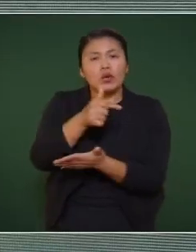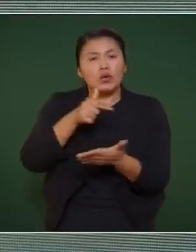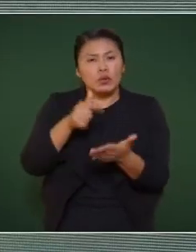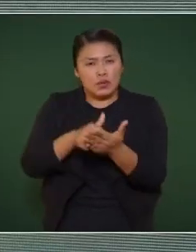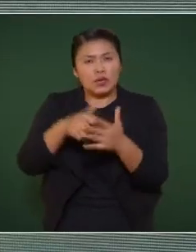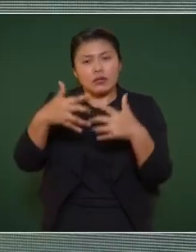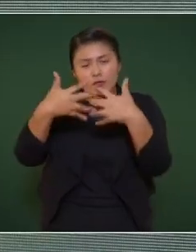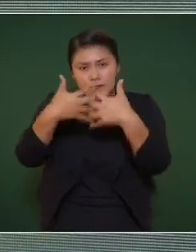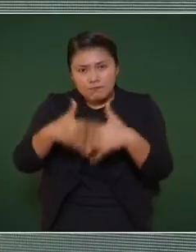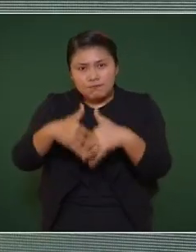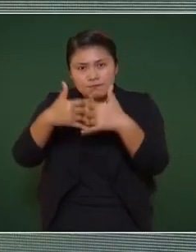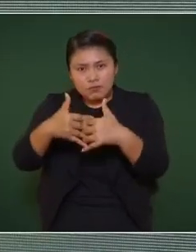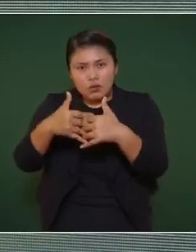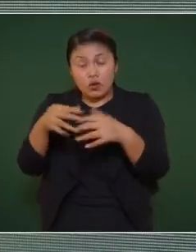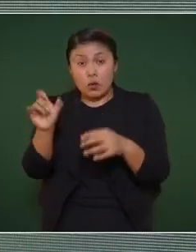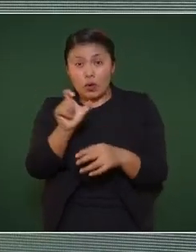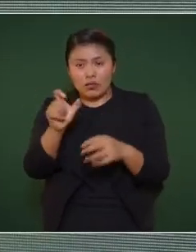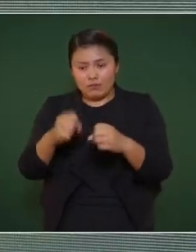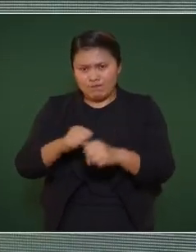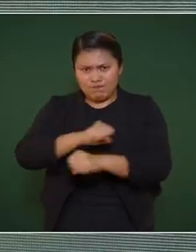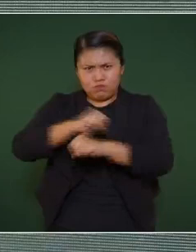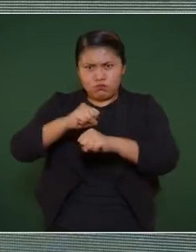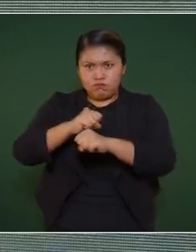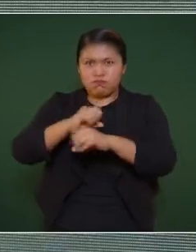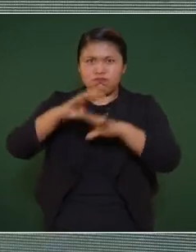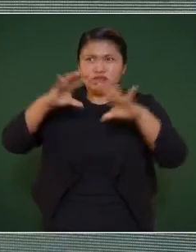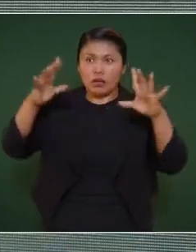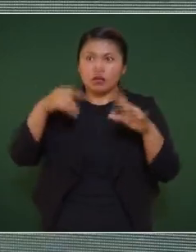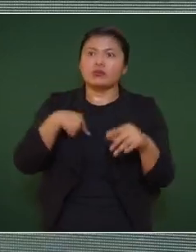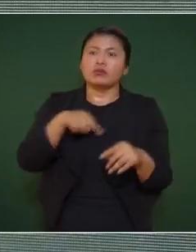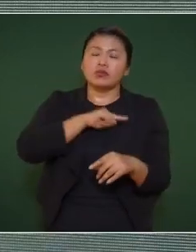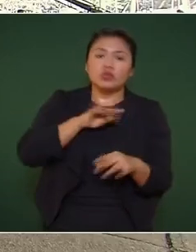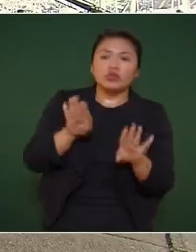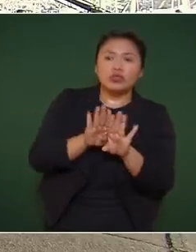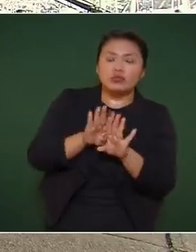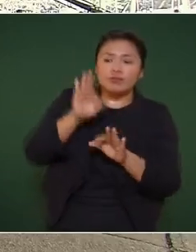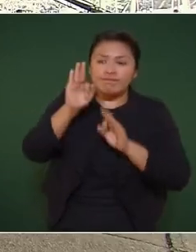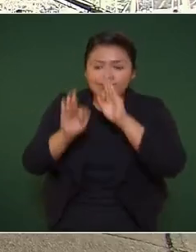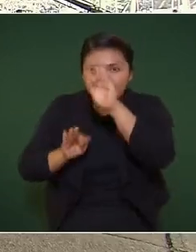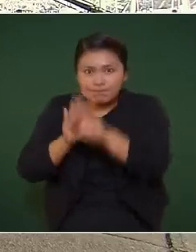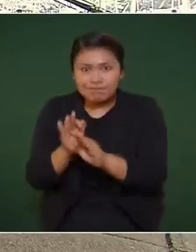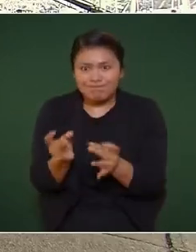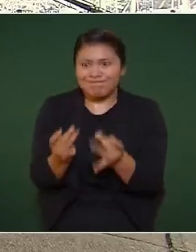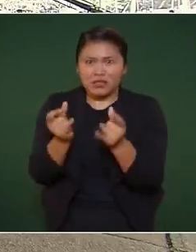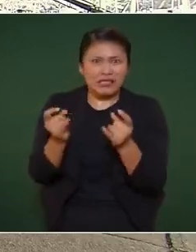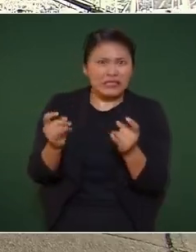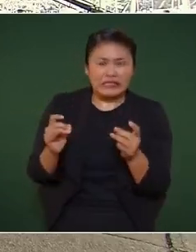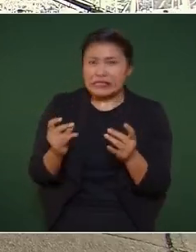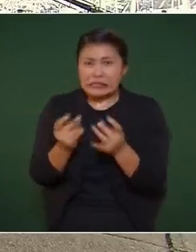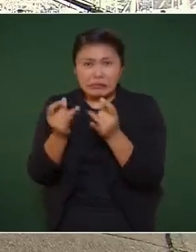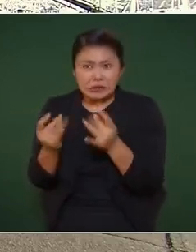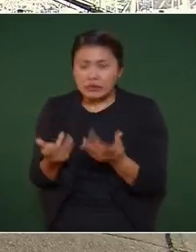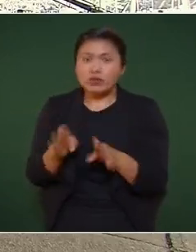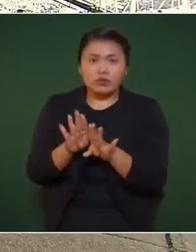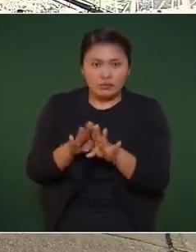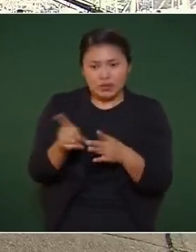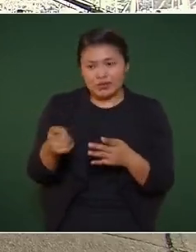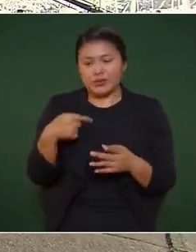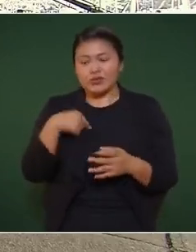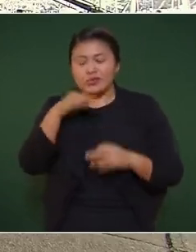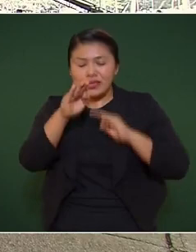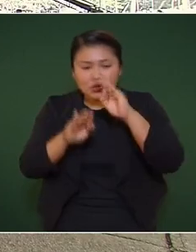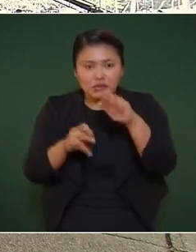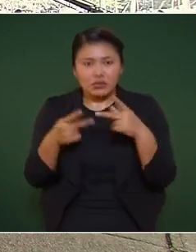cuando hay explosiones y la atención a los